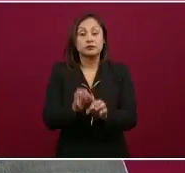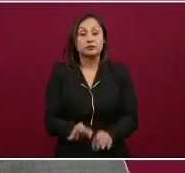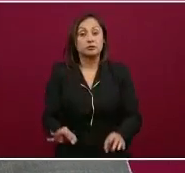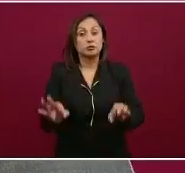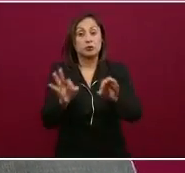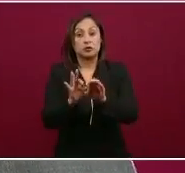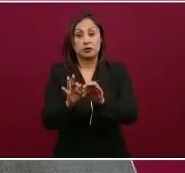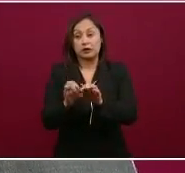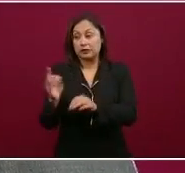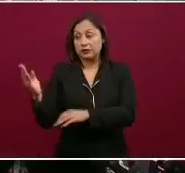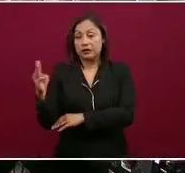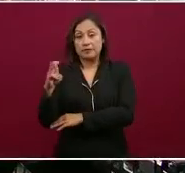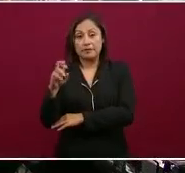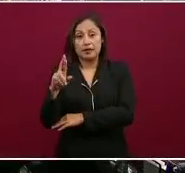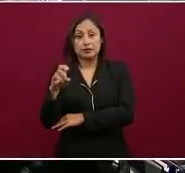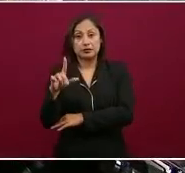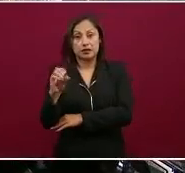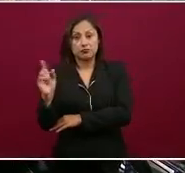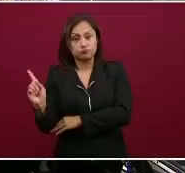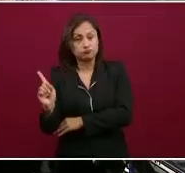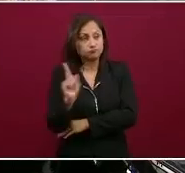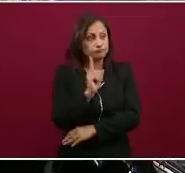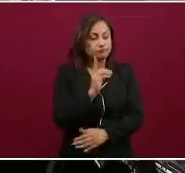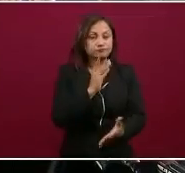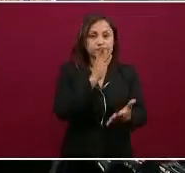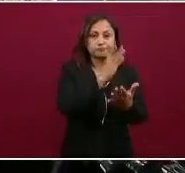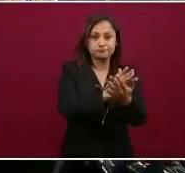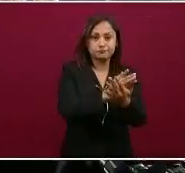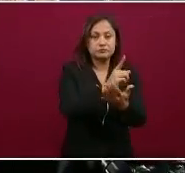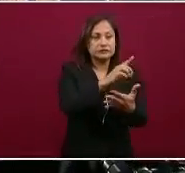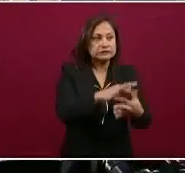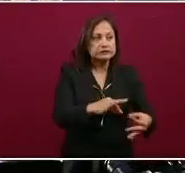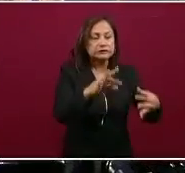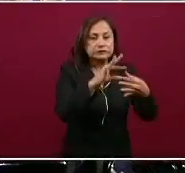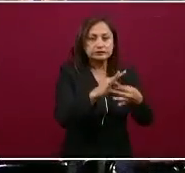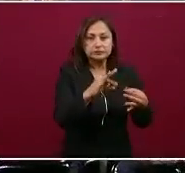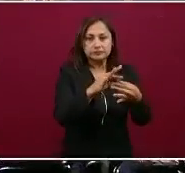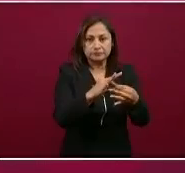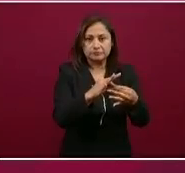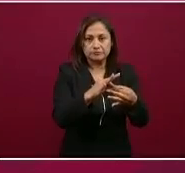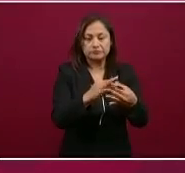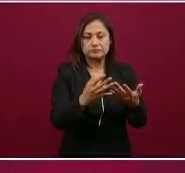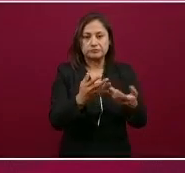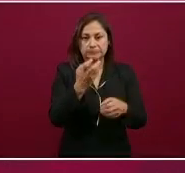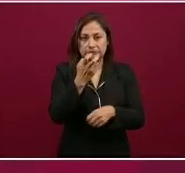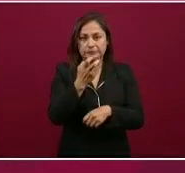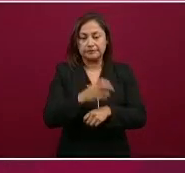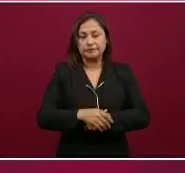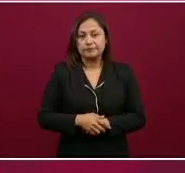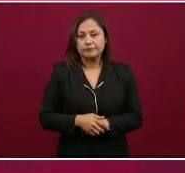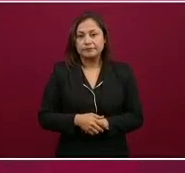informar, porque yo no tengo